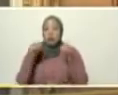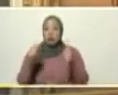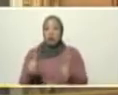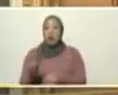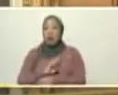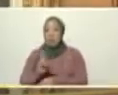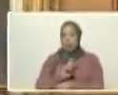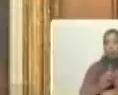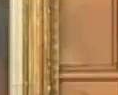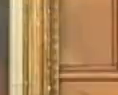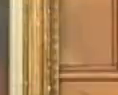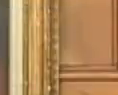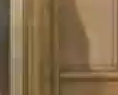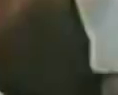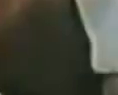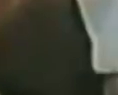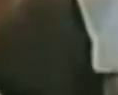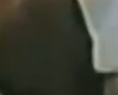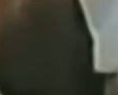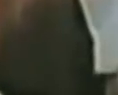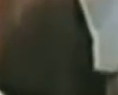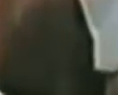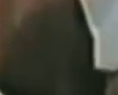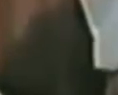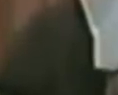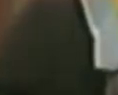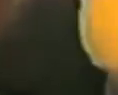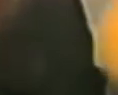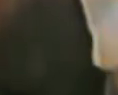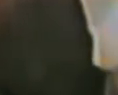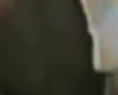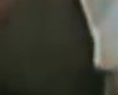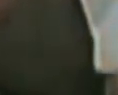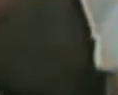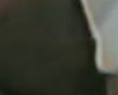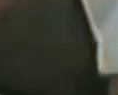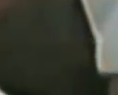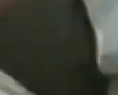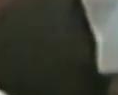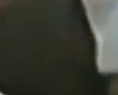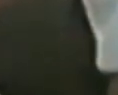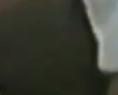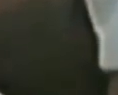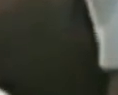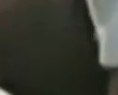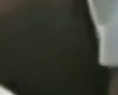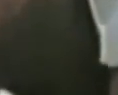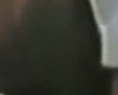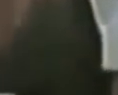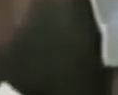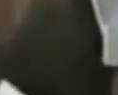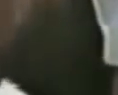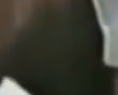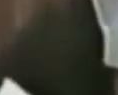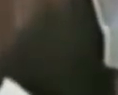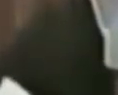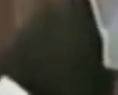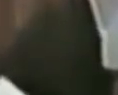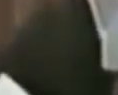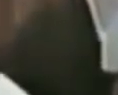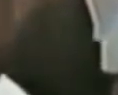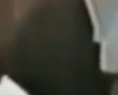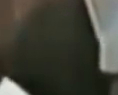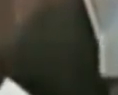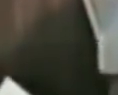Adelante. Y efectivamente el presidente no ha renunciado y no se nos ha mostrado en ningún momento al Ministerio